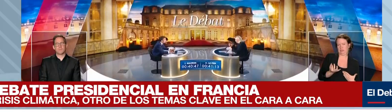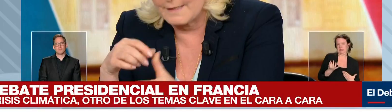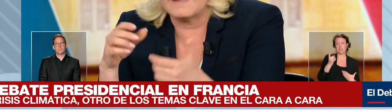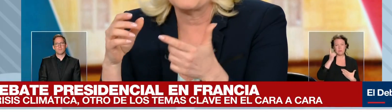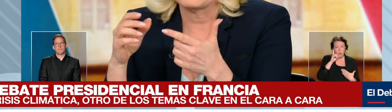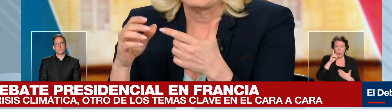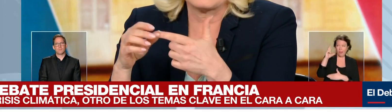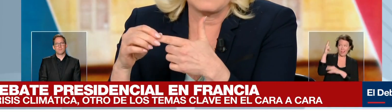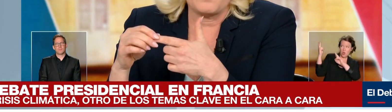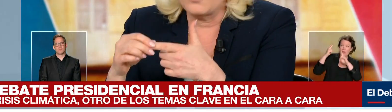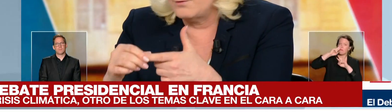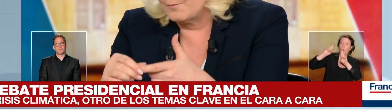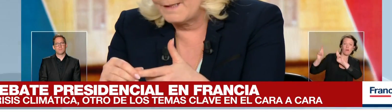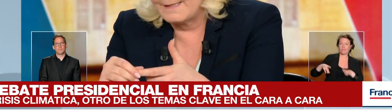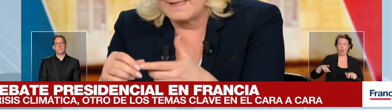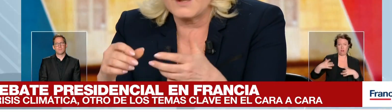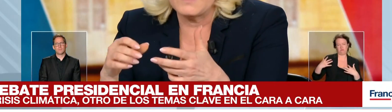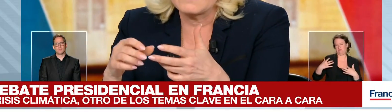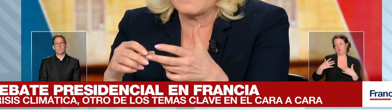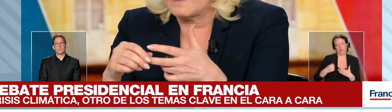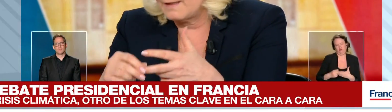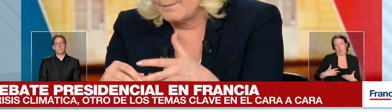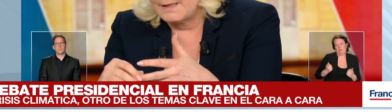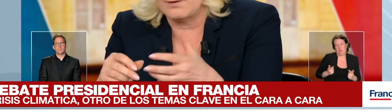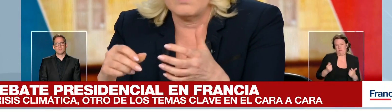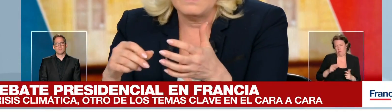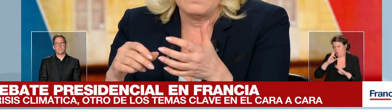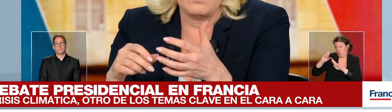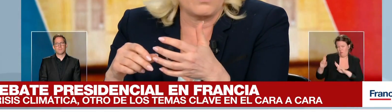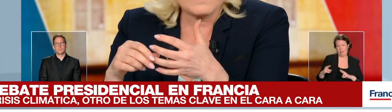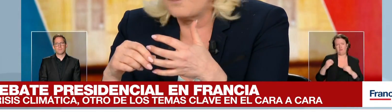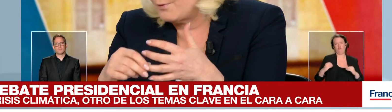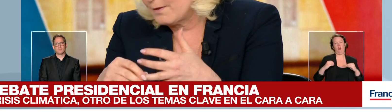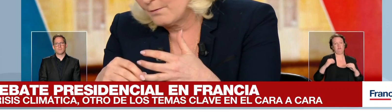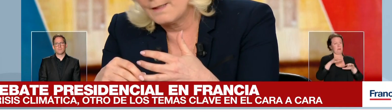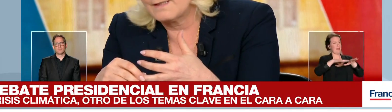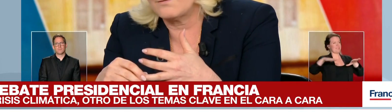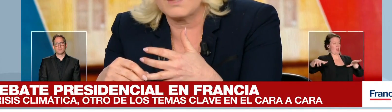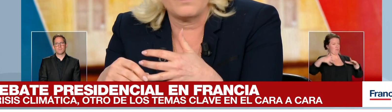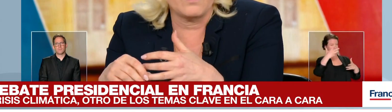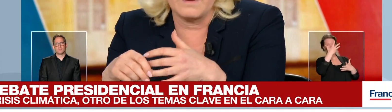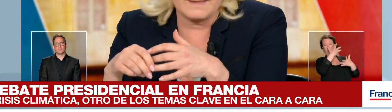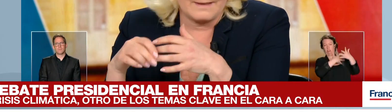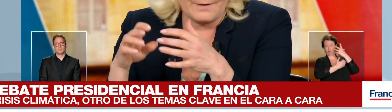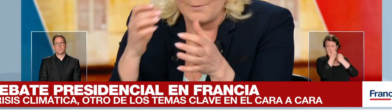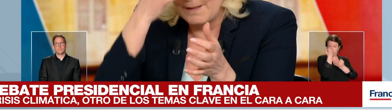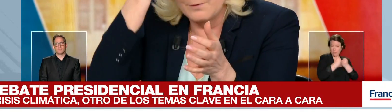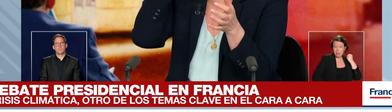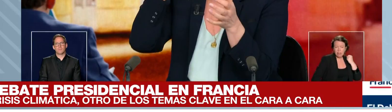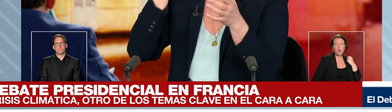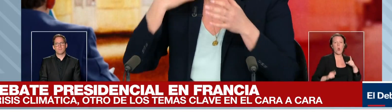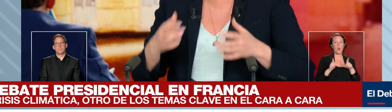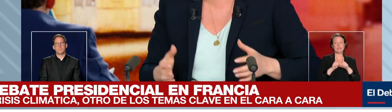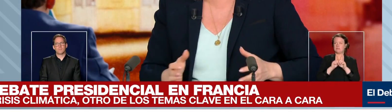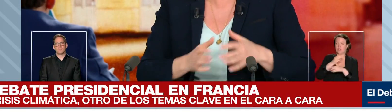vez más esto le vale mucho a los franceses, contamina los paisajes, es intermitente, se basan en